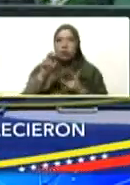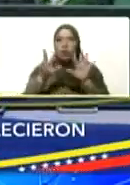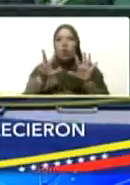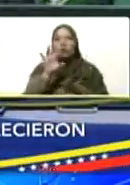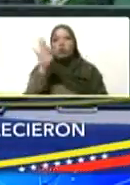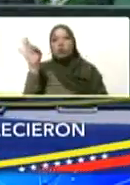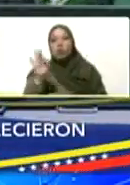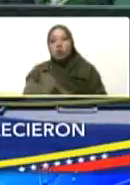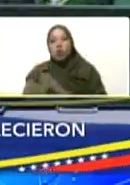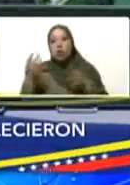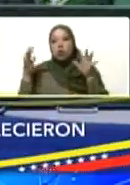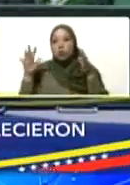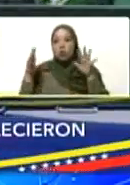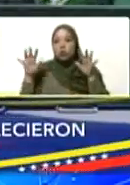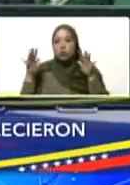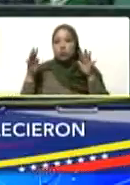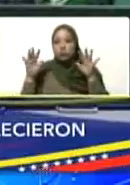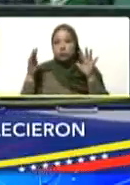8%. Aplausos.